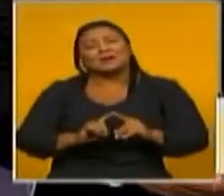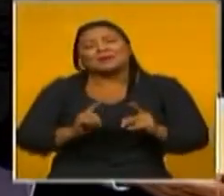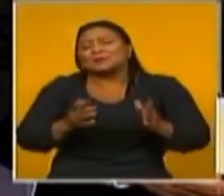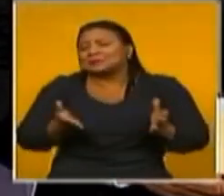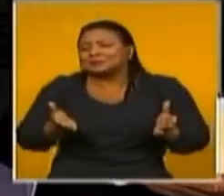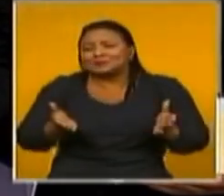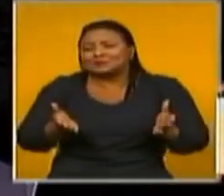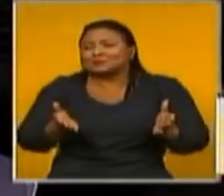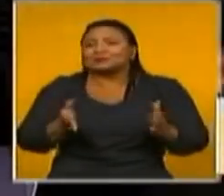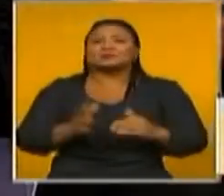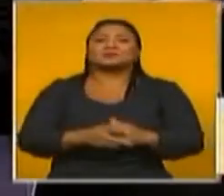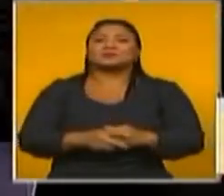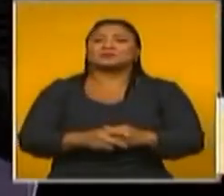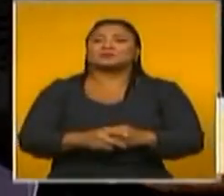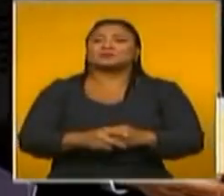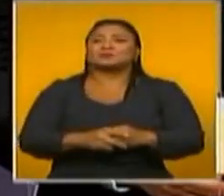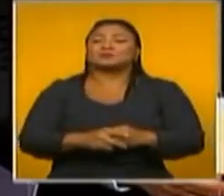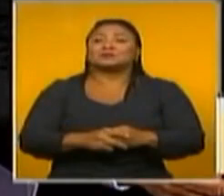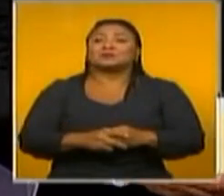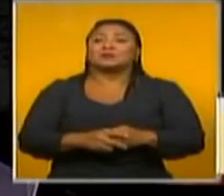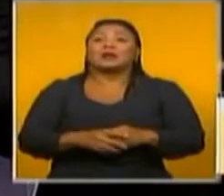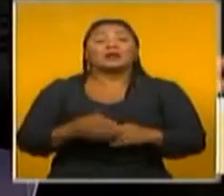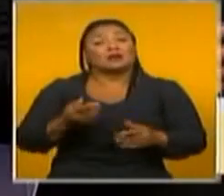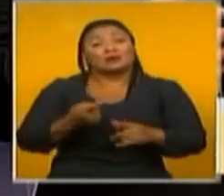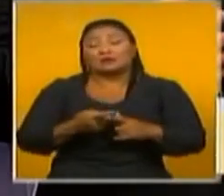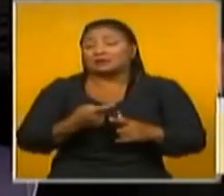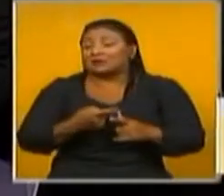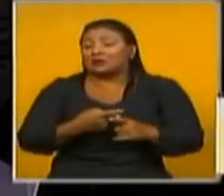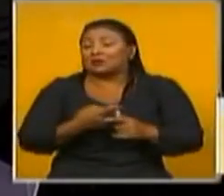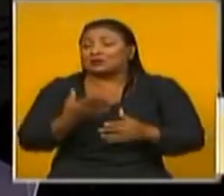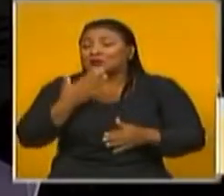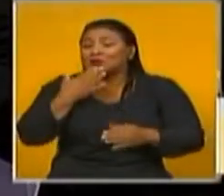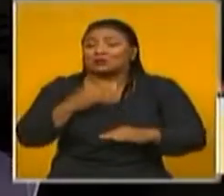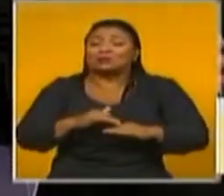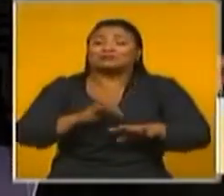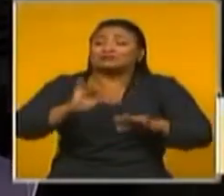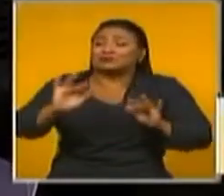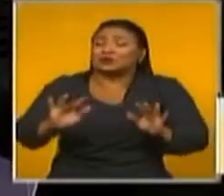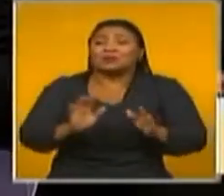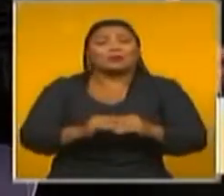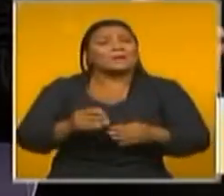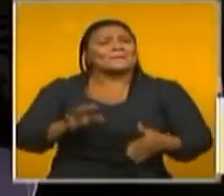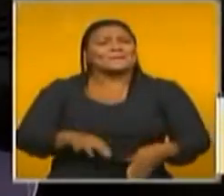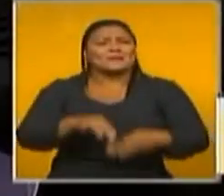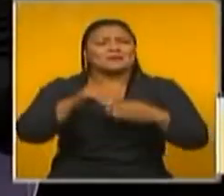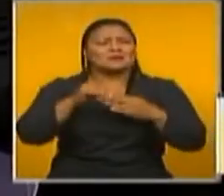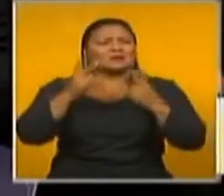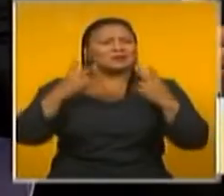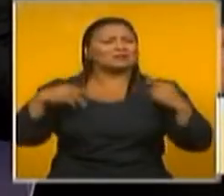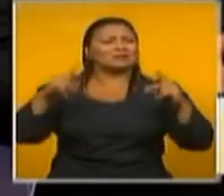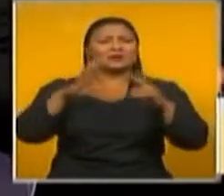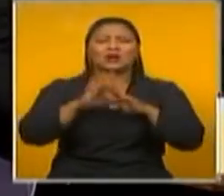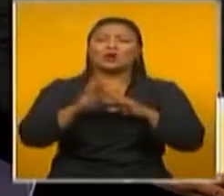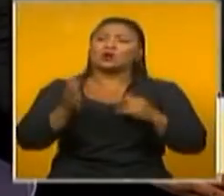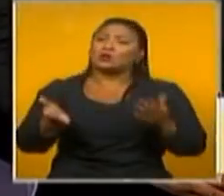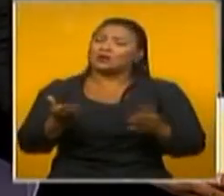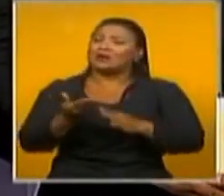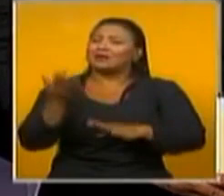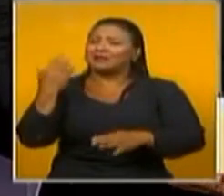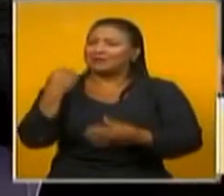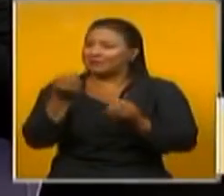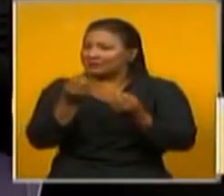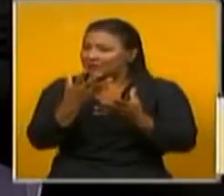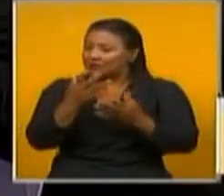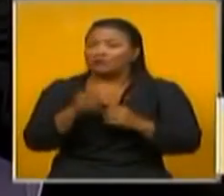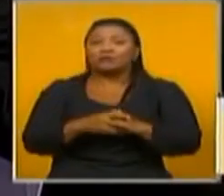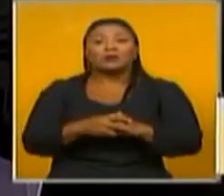sería claudicar. Estaríamos claudicando a los principios y valores que mencioné inicialmente.